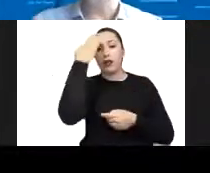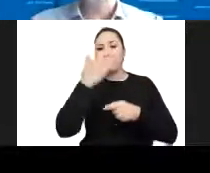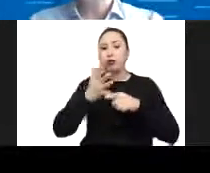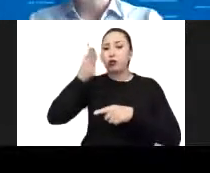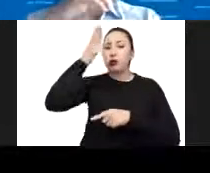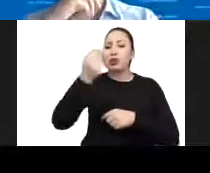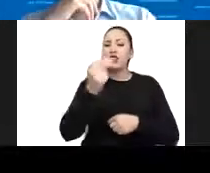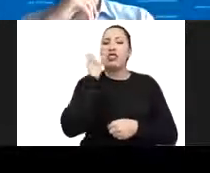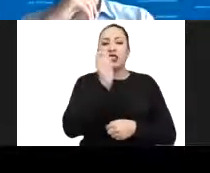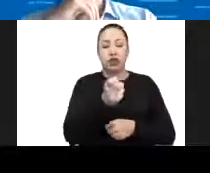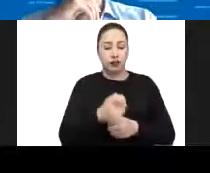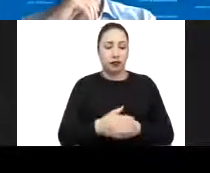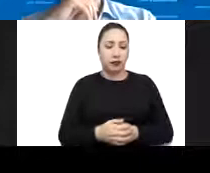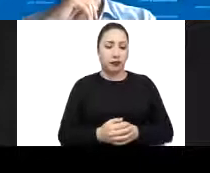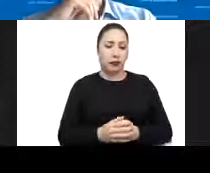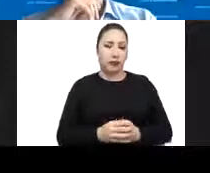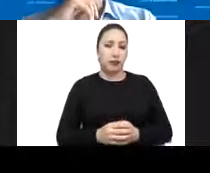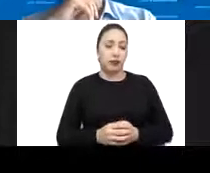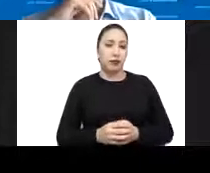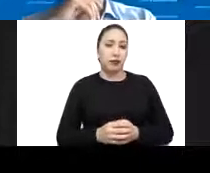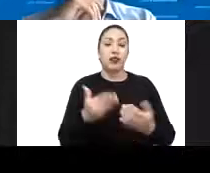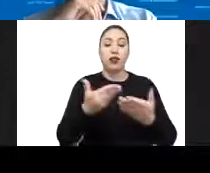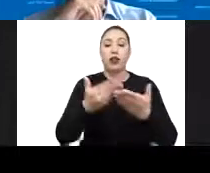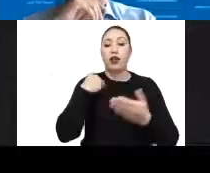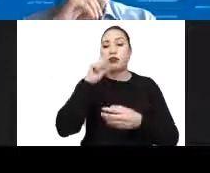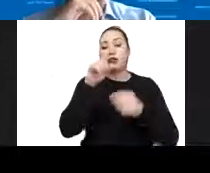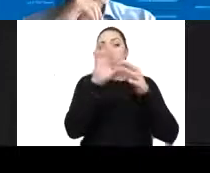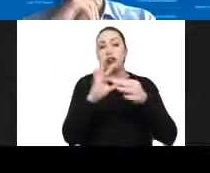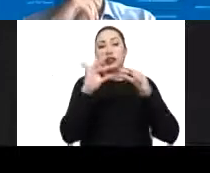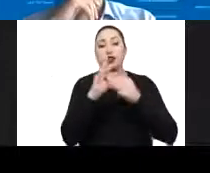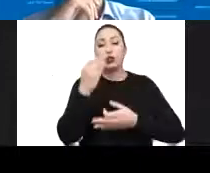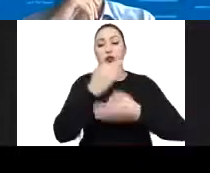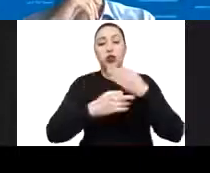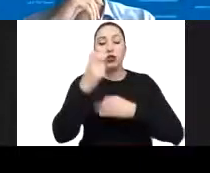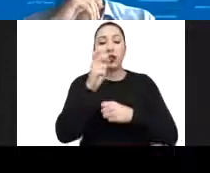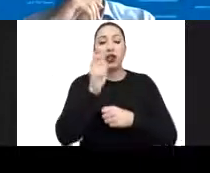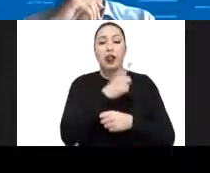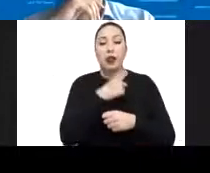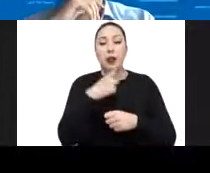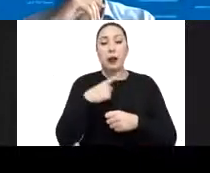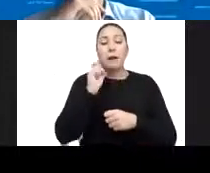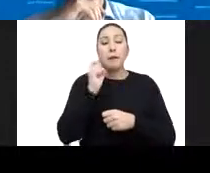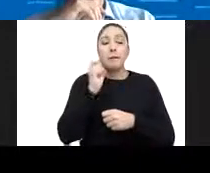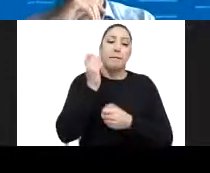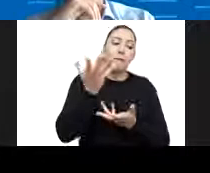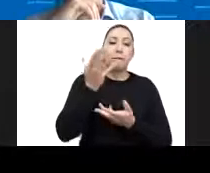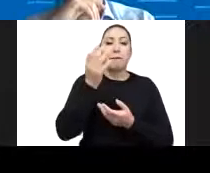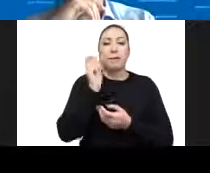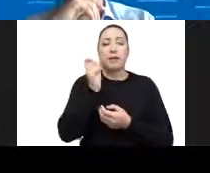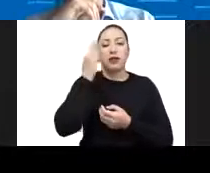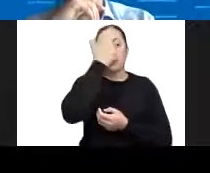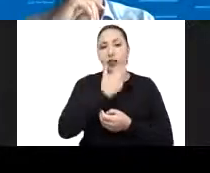¿no? Y como dije anteriormente, este es un enfoque que se basa en minimización de costos, por lo general, una